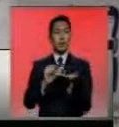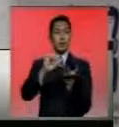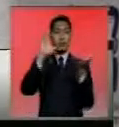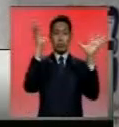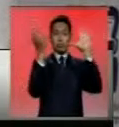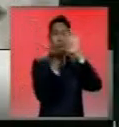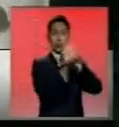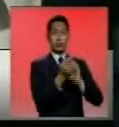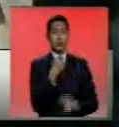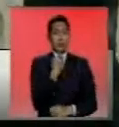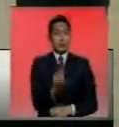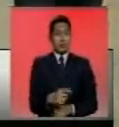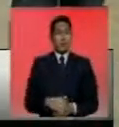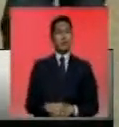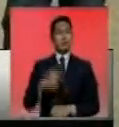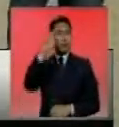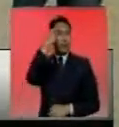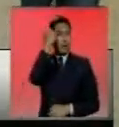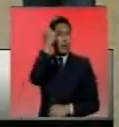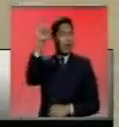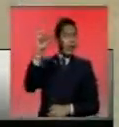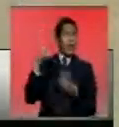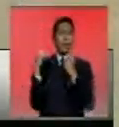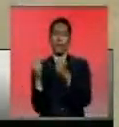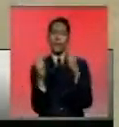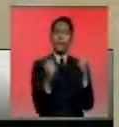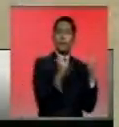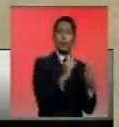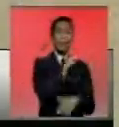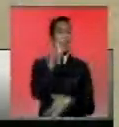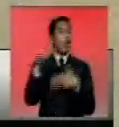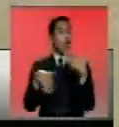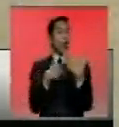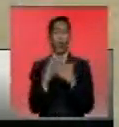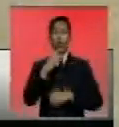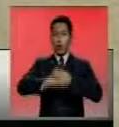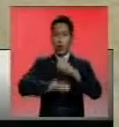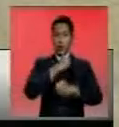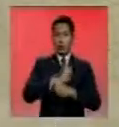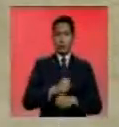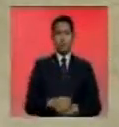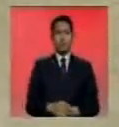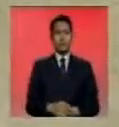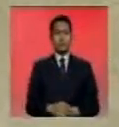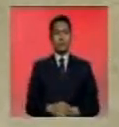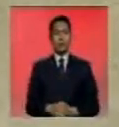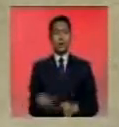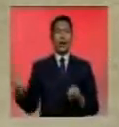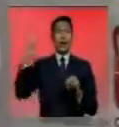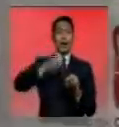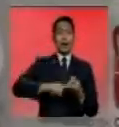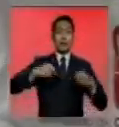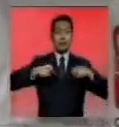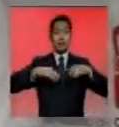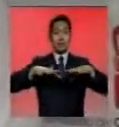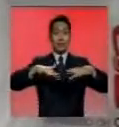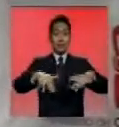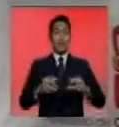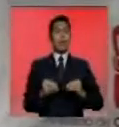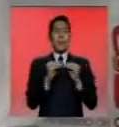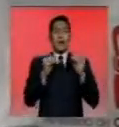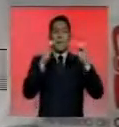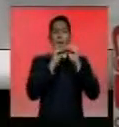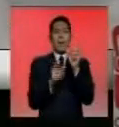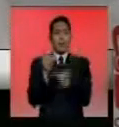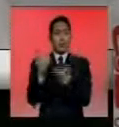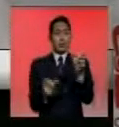ortega manifestó que la intención es que la campaña se mantenga todo el año llegar a septiembre a una movilización mucho más amplia que